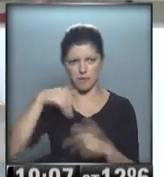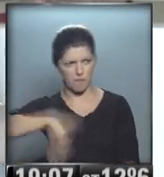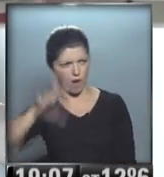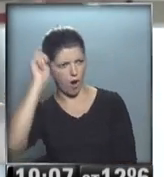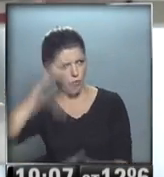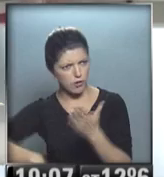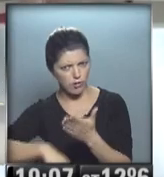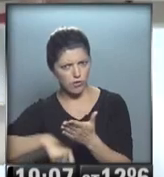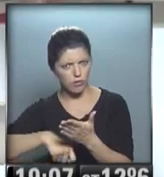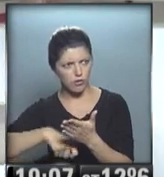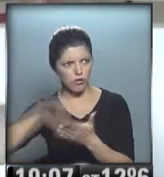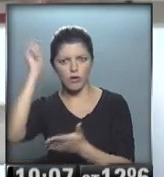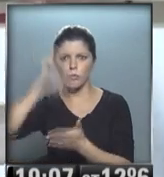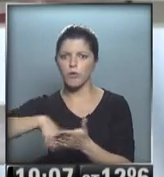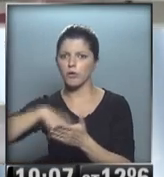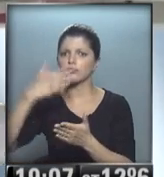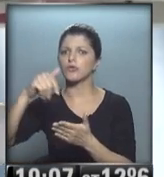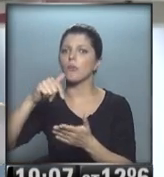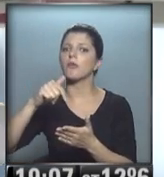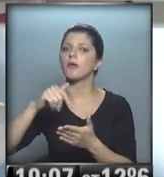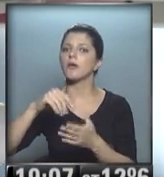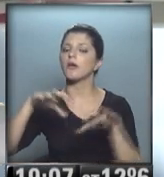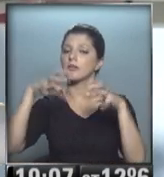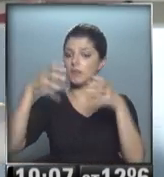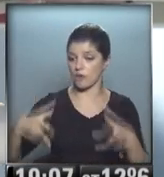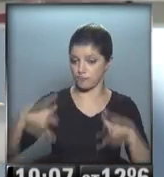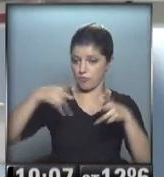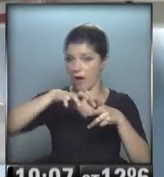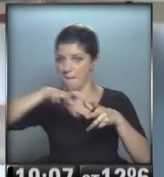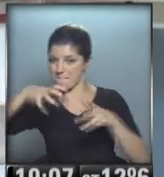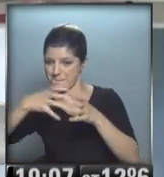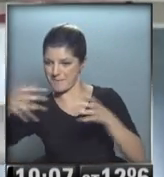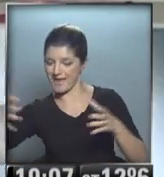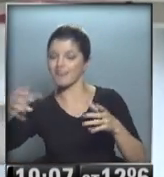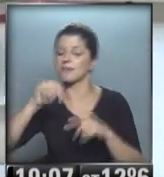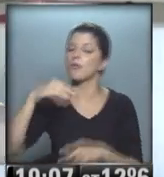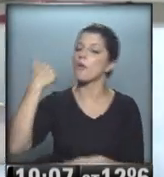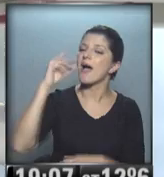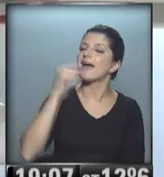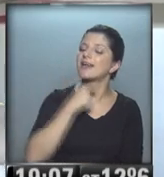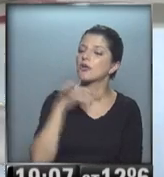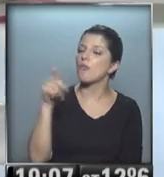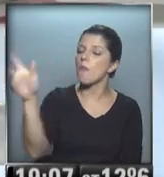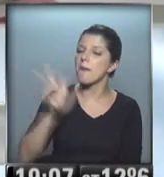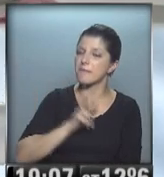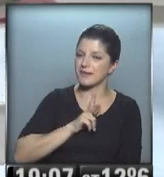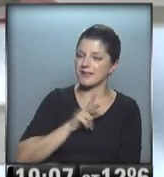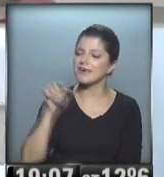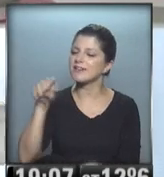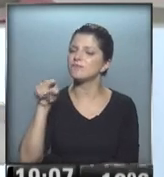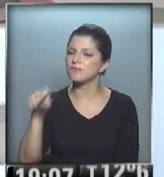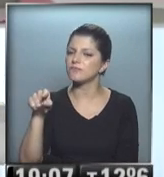convenio de ampliación del hospital. Pero me gustaría fundamentalmente que nos explicaras en qué